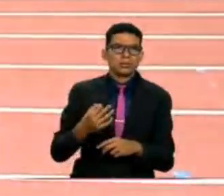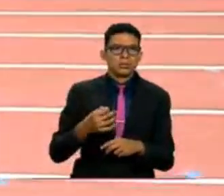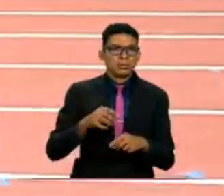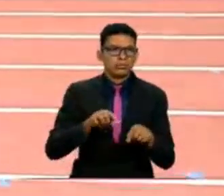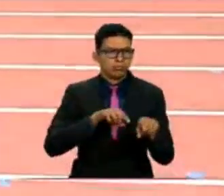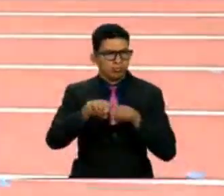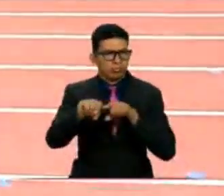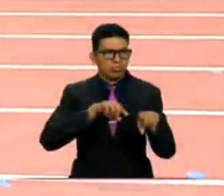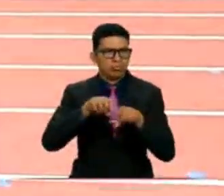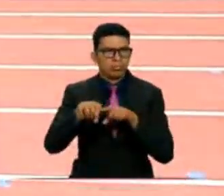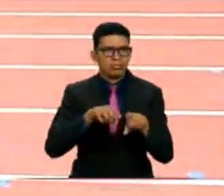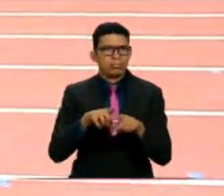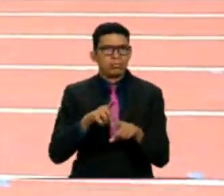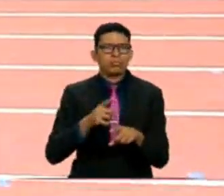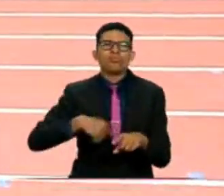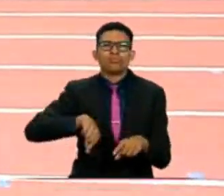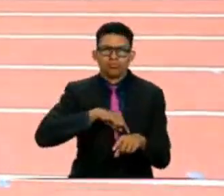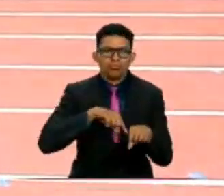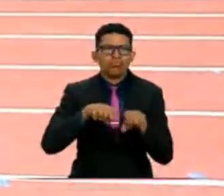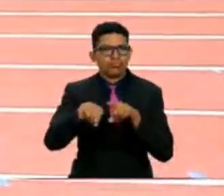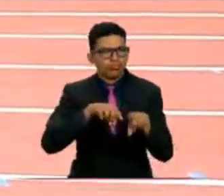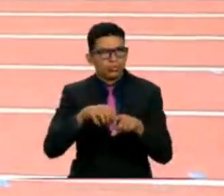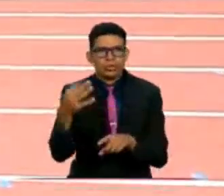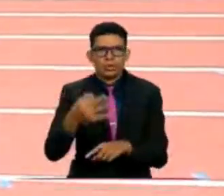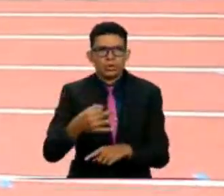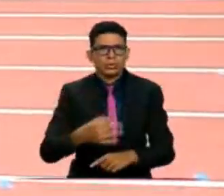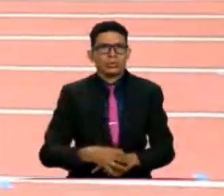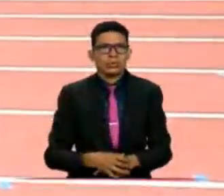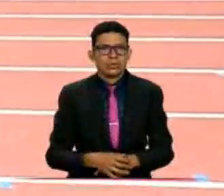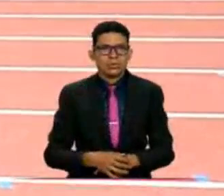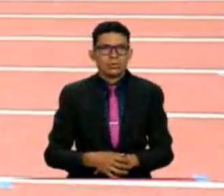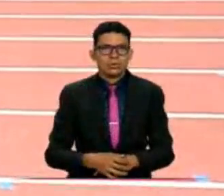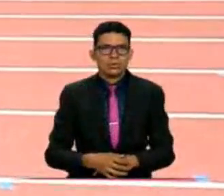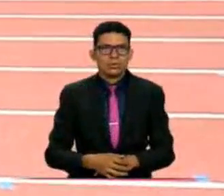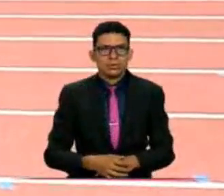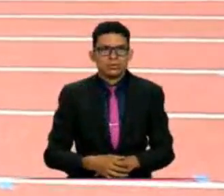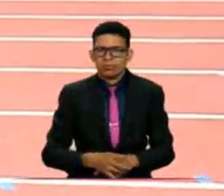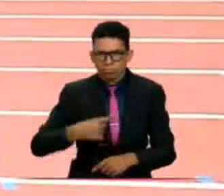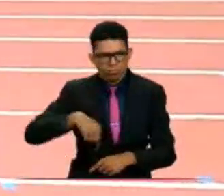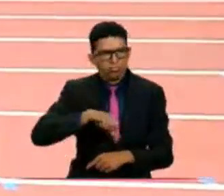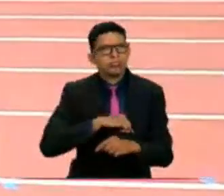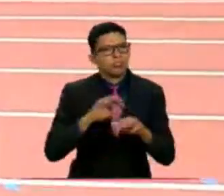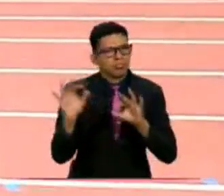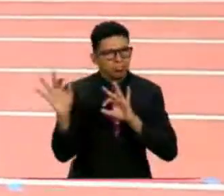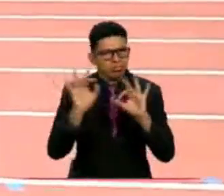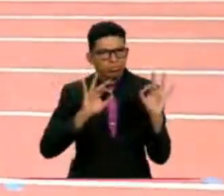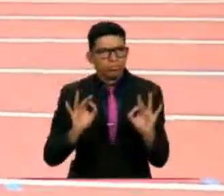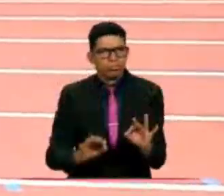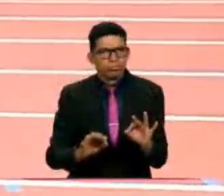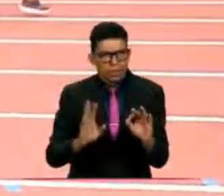campeonato estamos compitiendo constantemente. Estamos preparando